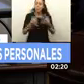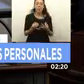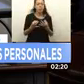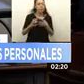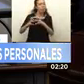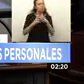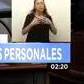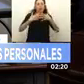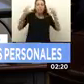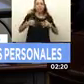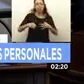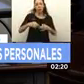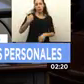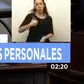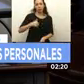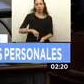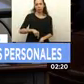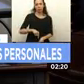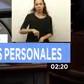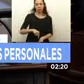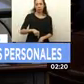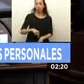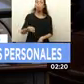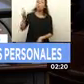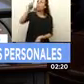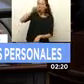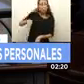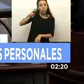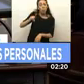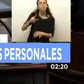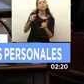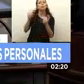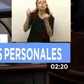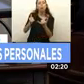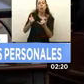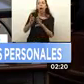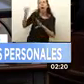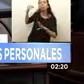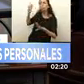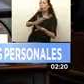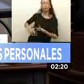que han tenido lo que no ha tenido ningún otro gobierno una